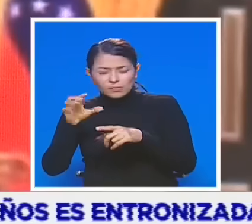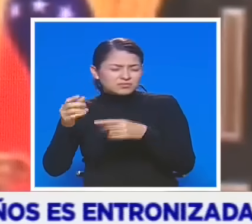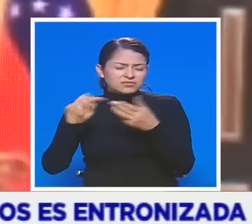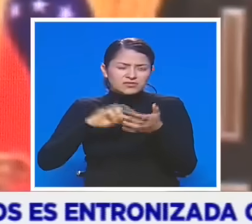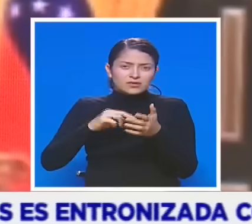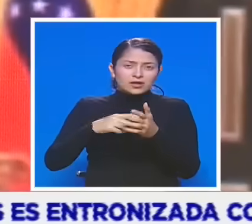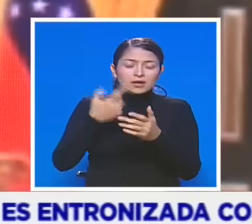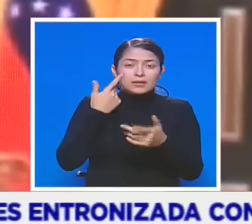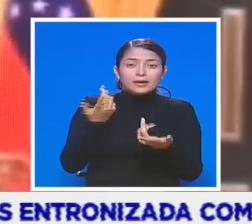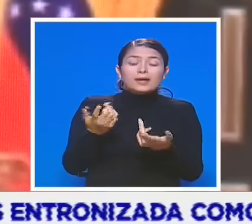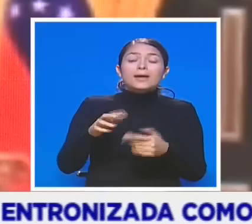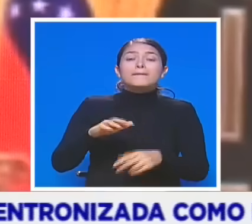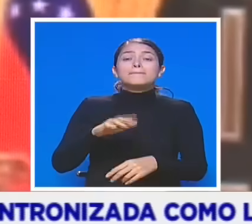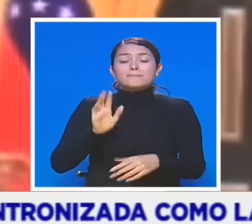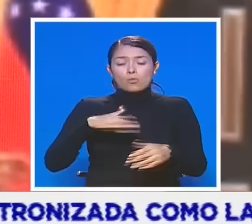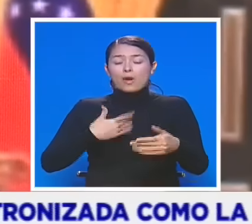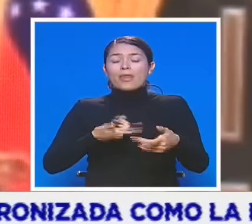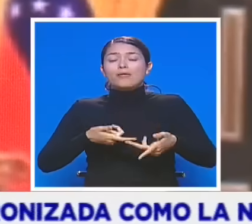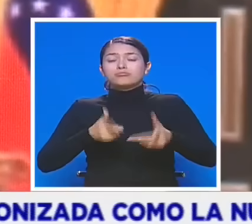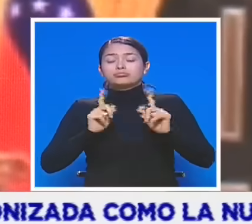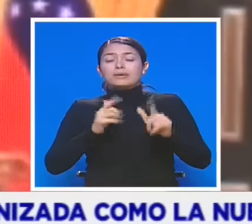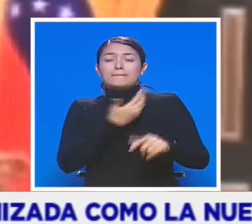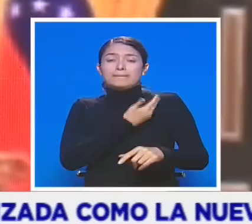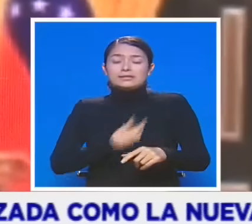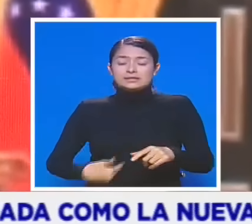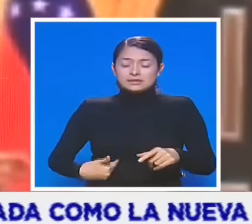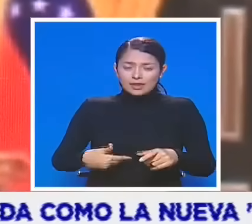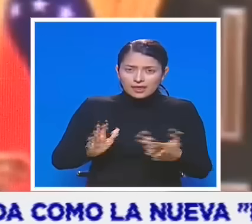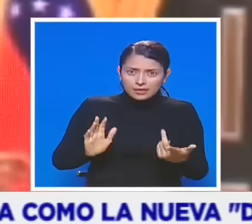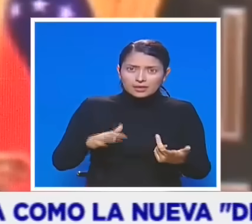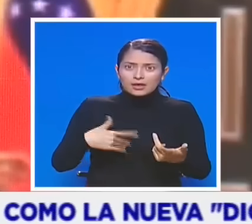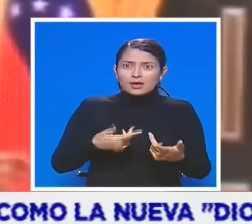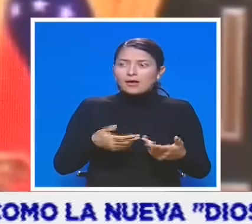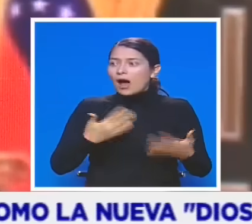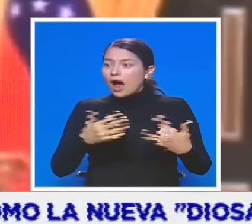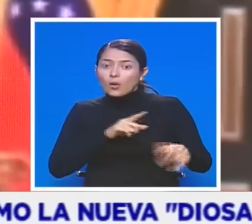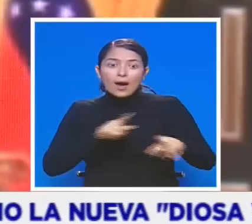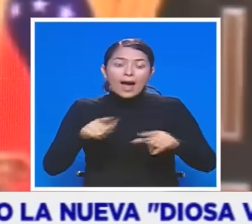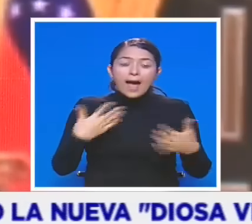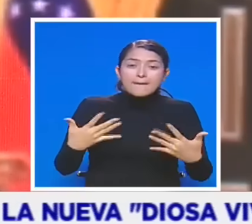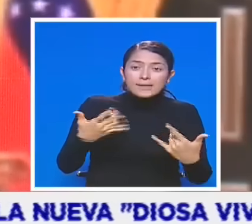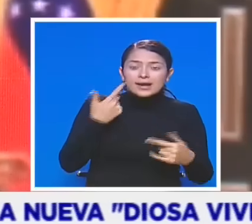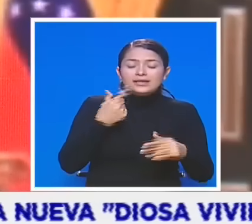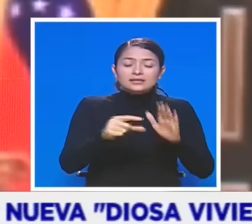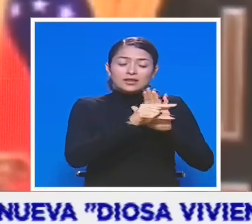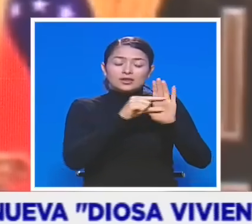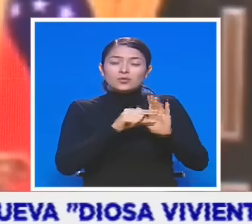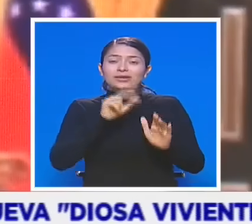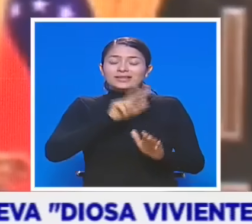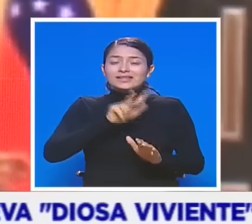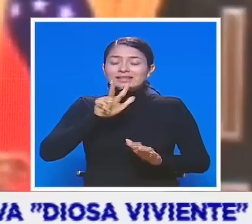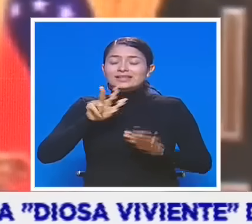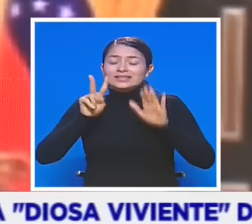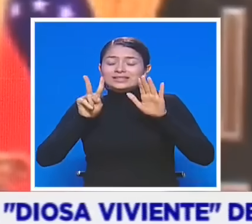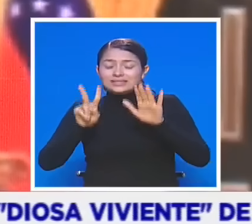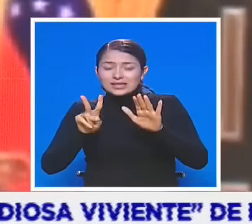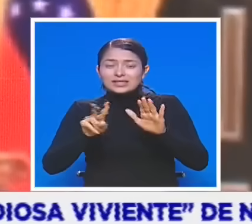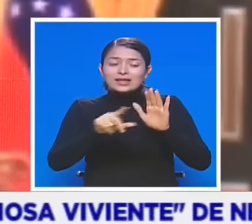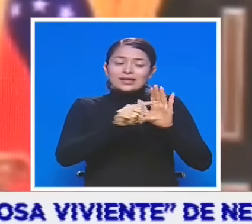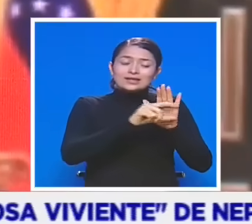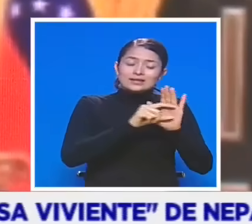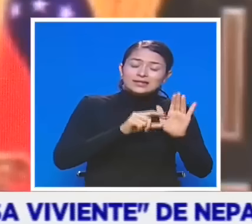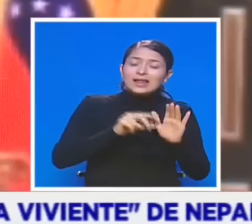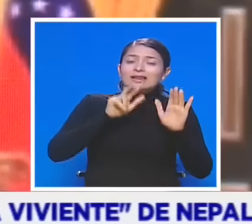facultades extraordinarias para proteger la seguridad de la nación, según lo establecido en los artículos 337,